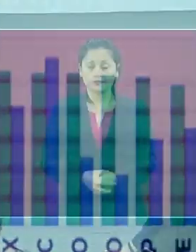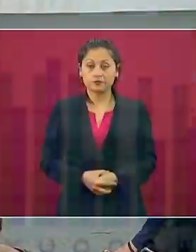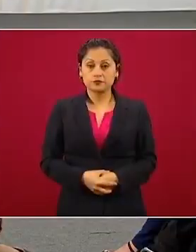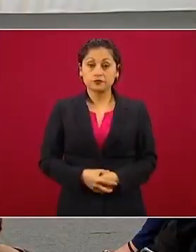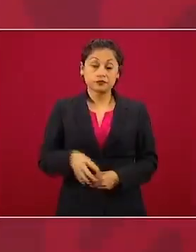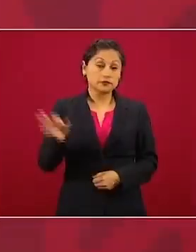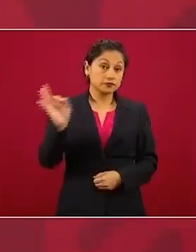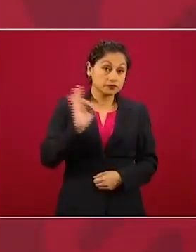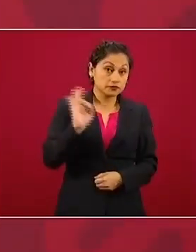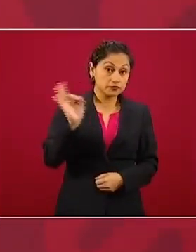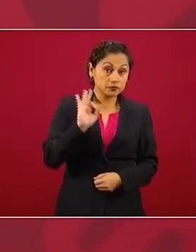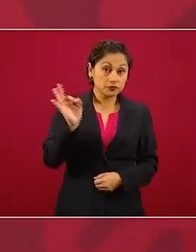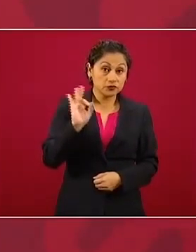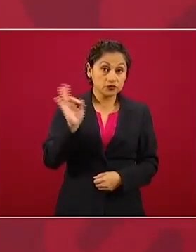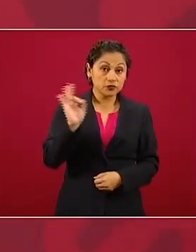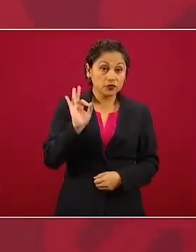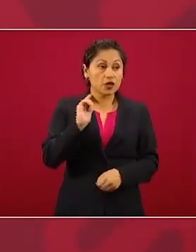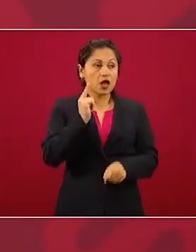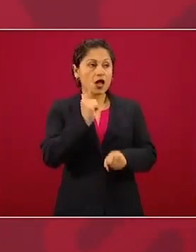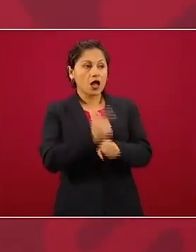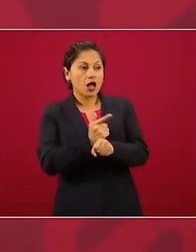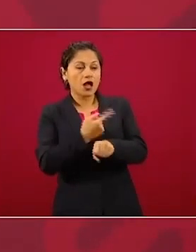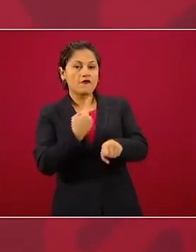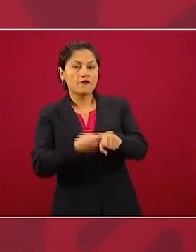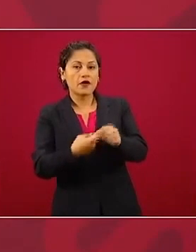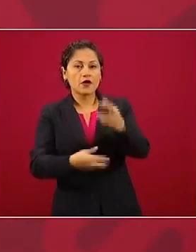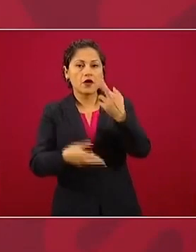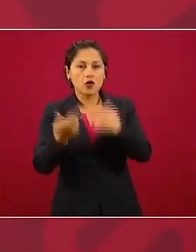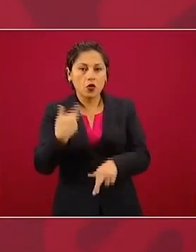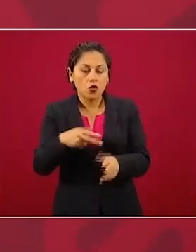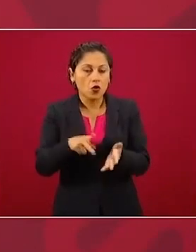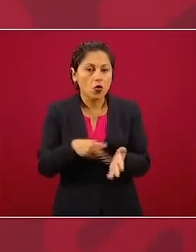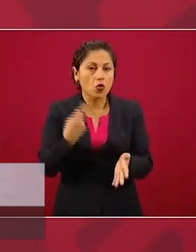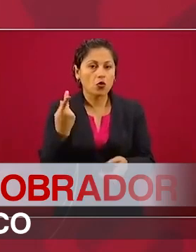hay un rebrote en algún sitio,